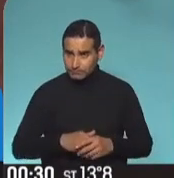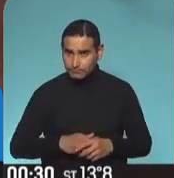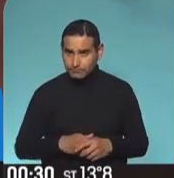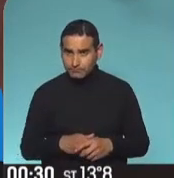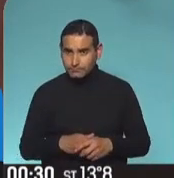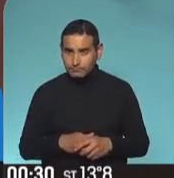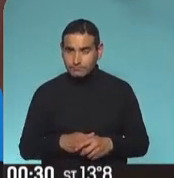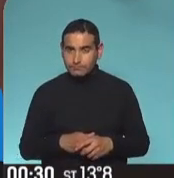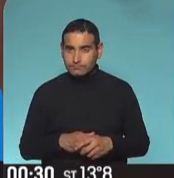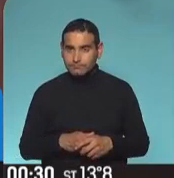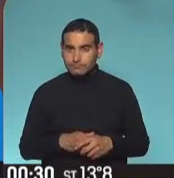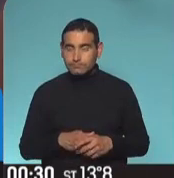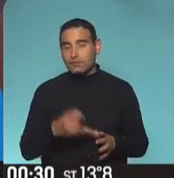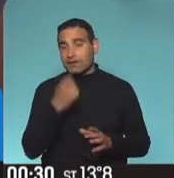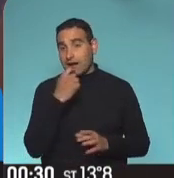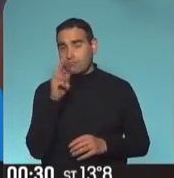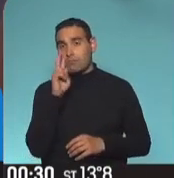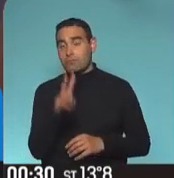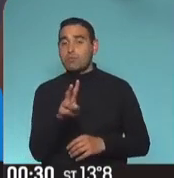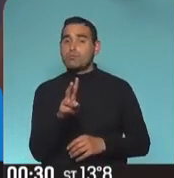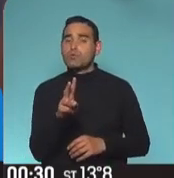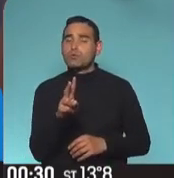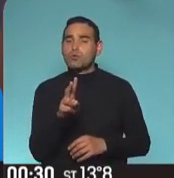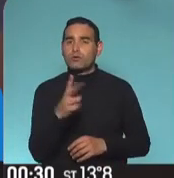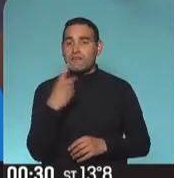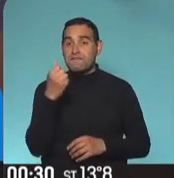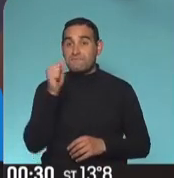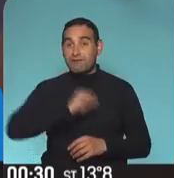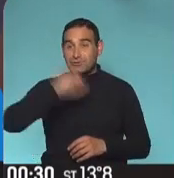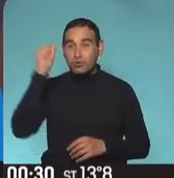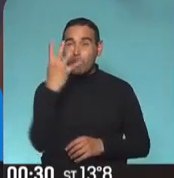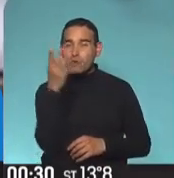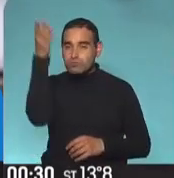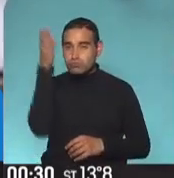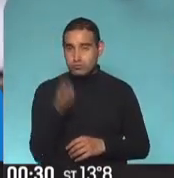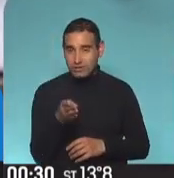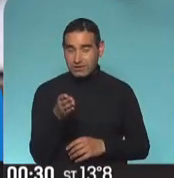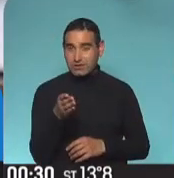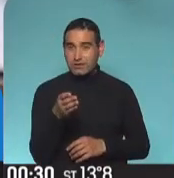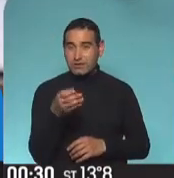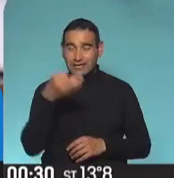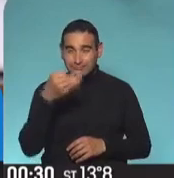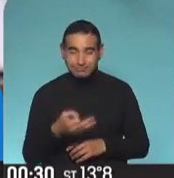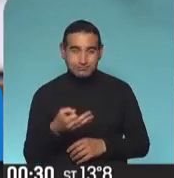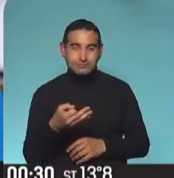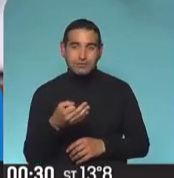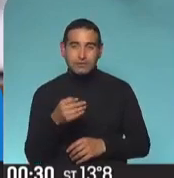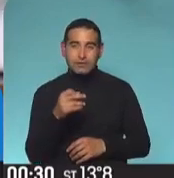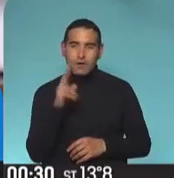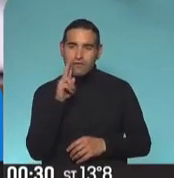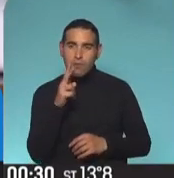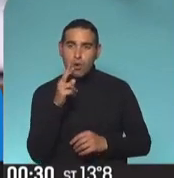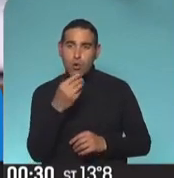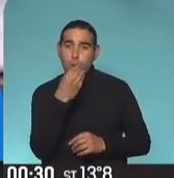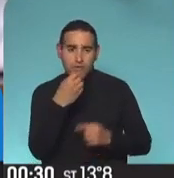nos encontramos, por ejemplo, que la inflación fue del 4%, pero si lo vemos en los